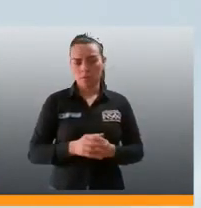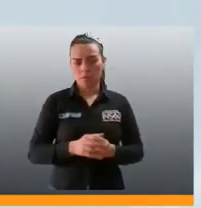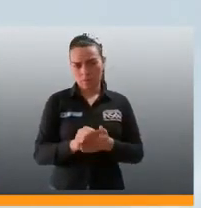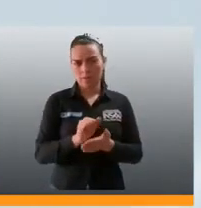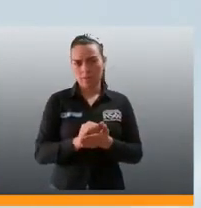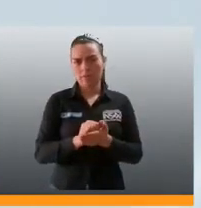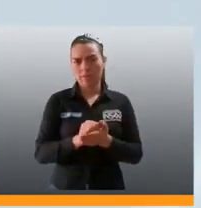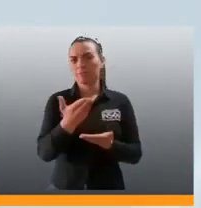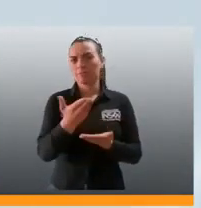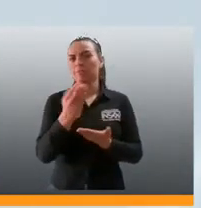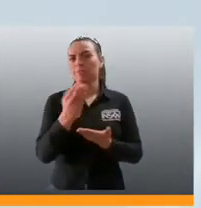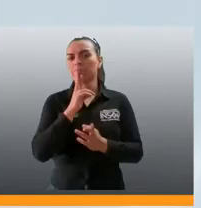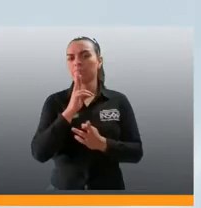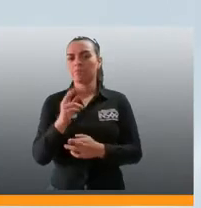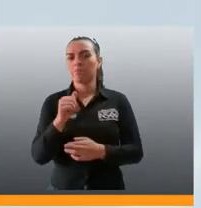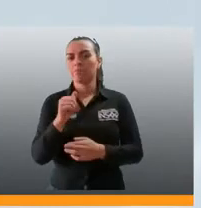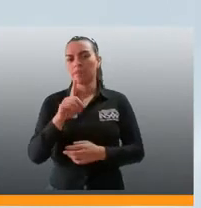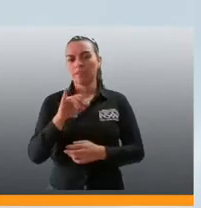respecto?